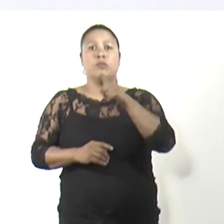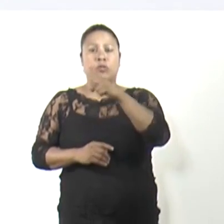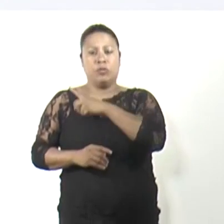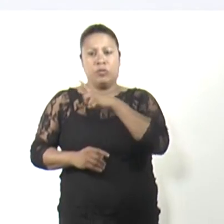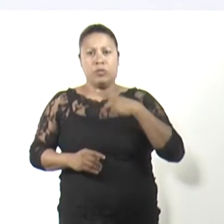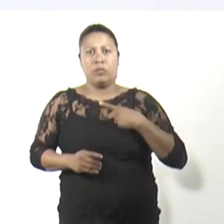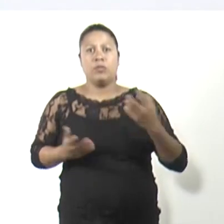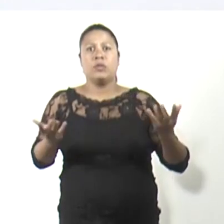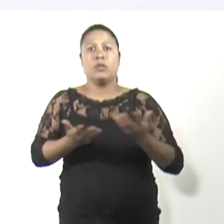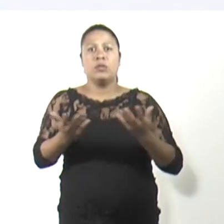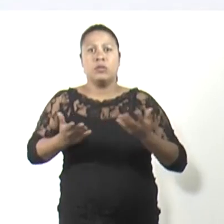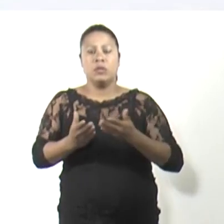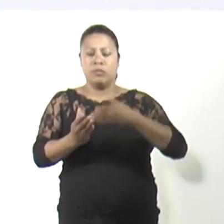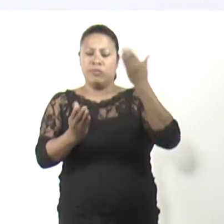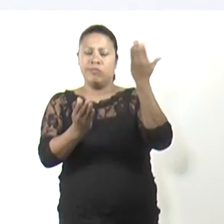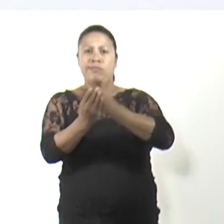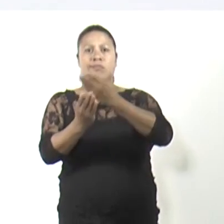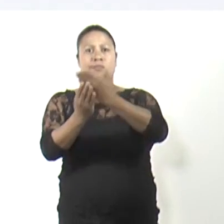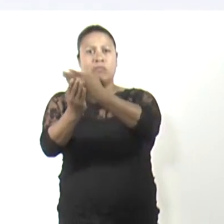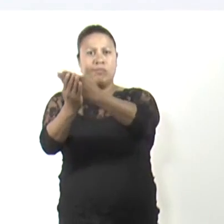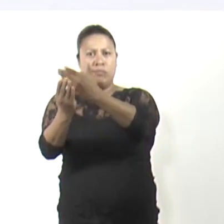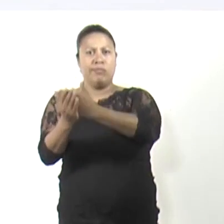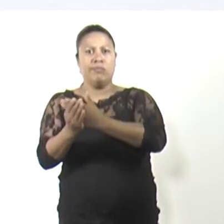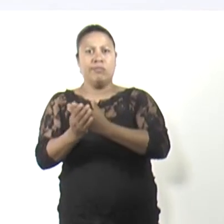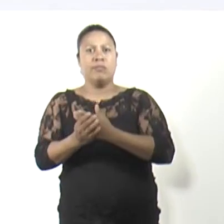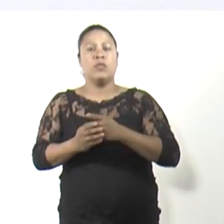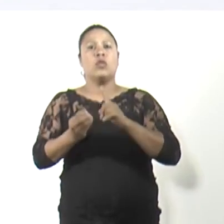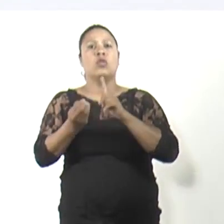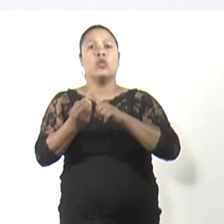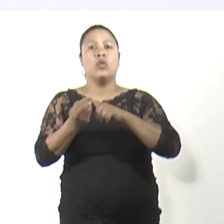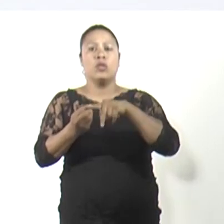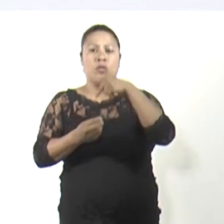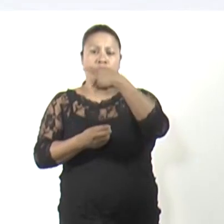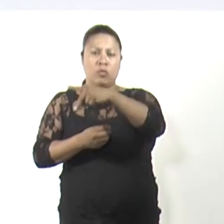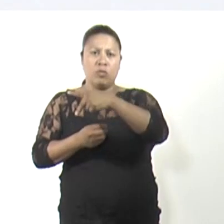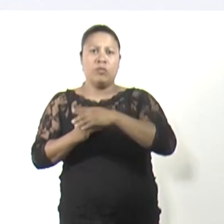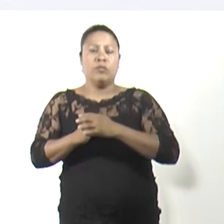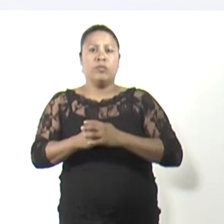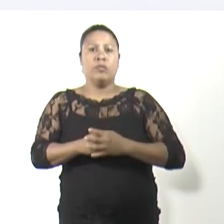elabores un portafolio en donde irás